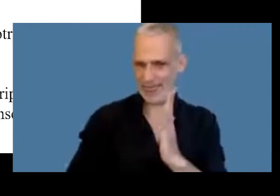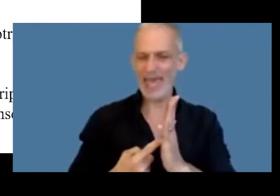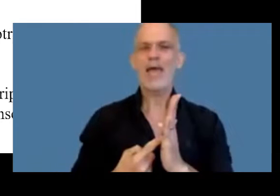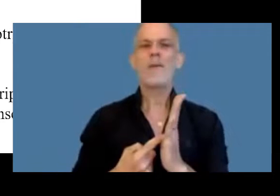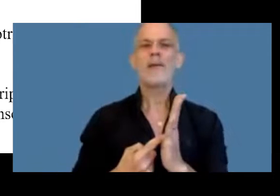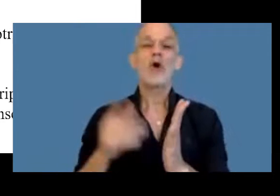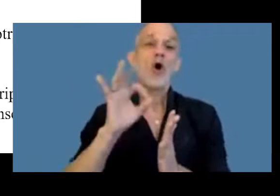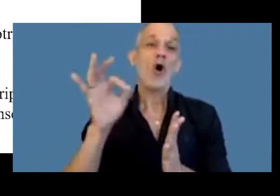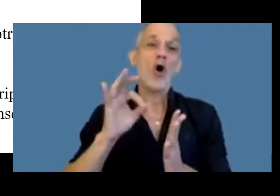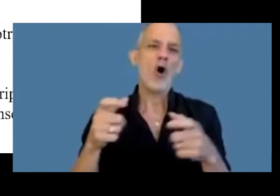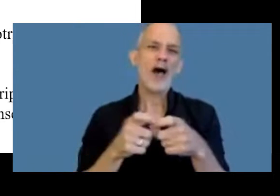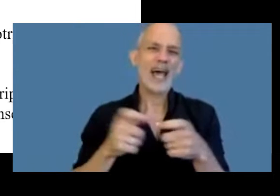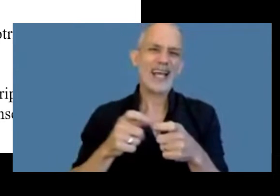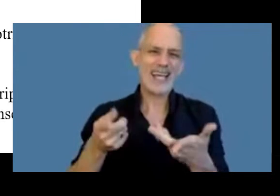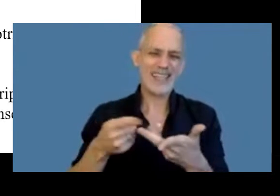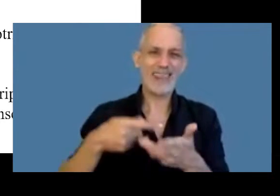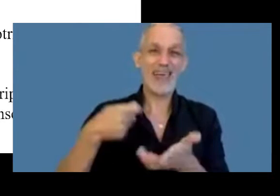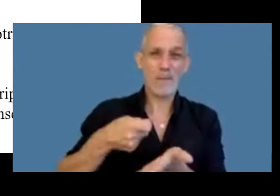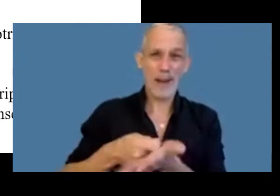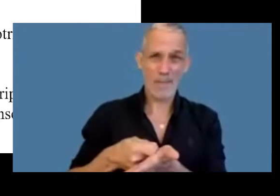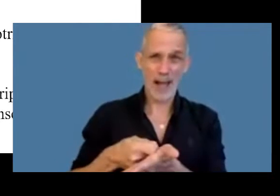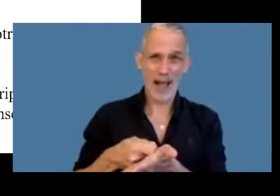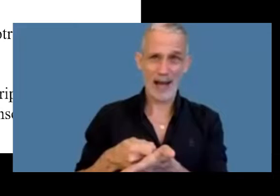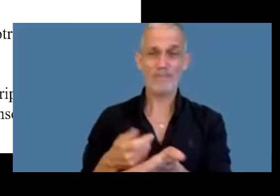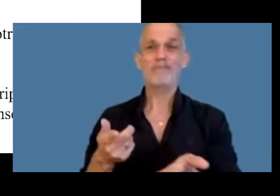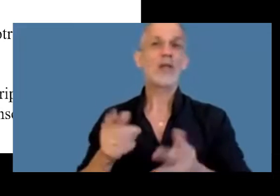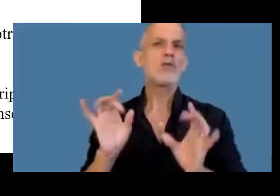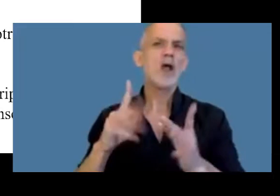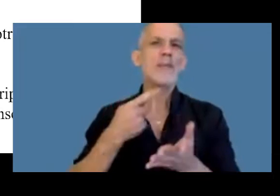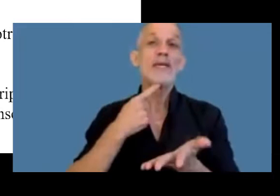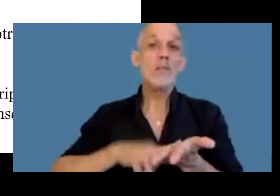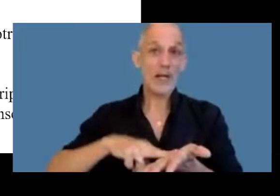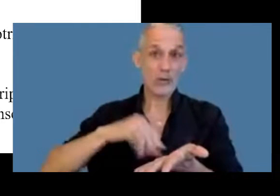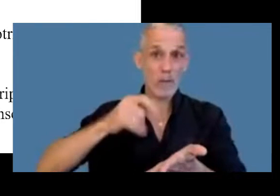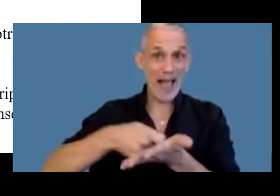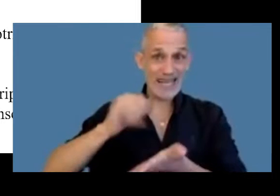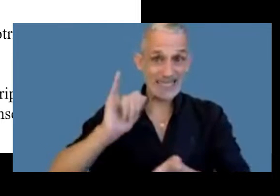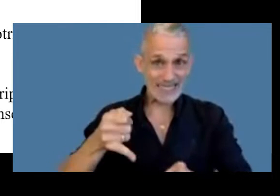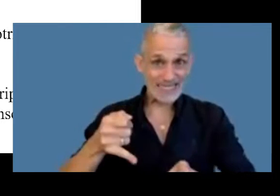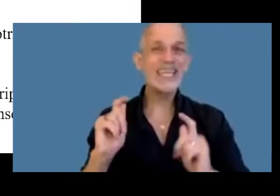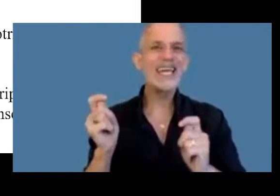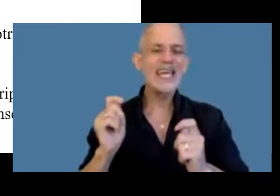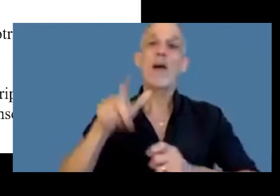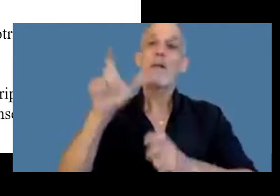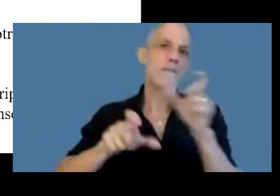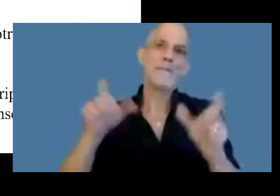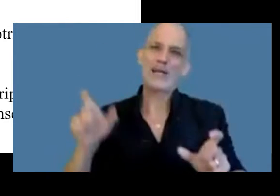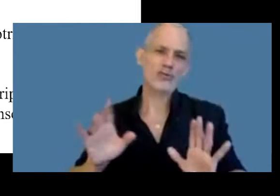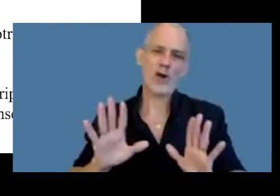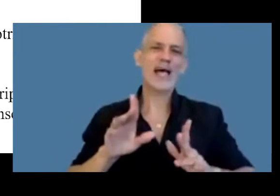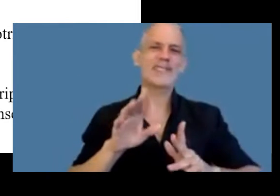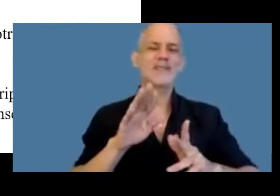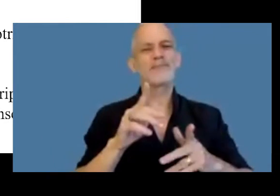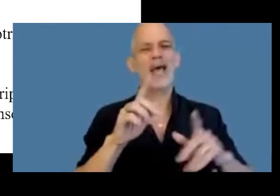con tarjetas de pago. Solamente quedan grabados por este impuesto las personas jurídicas.